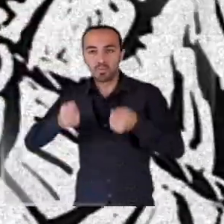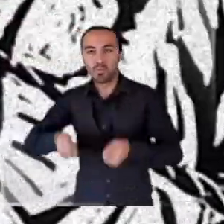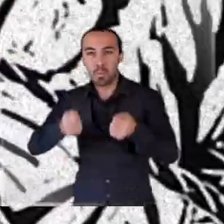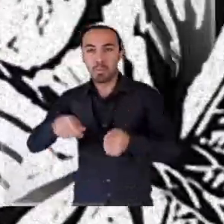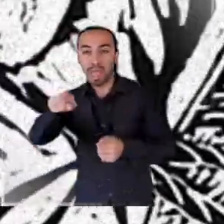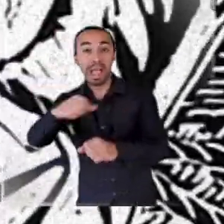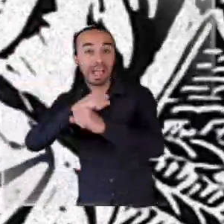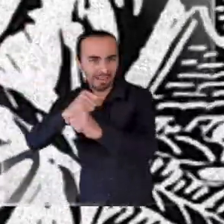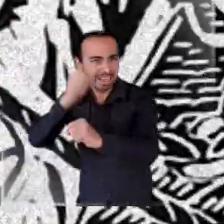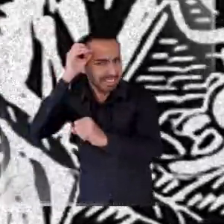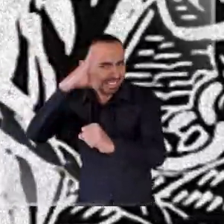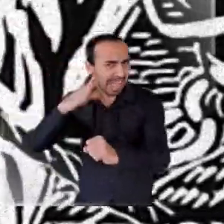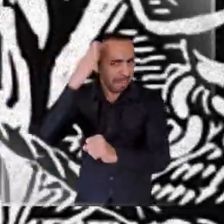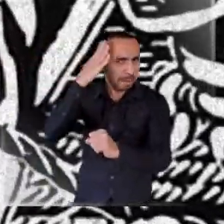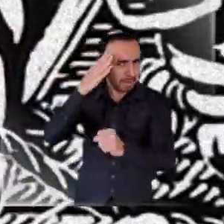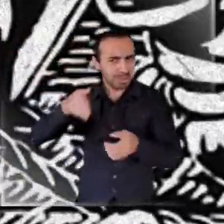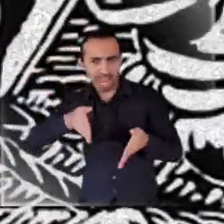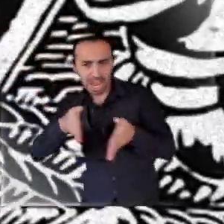ruta de memoria.